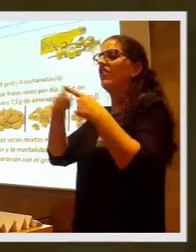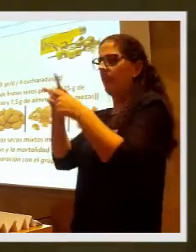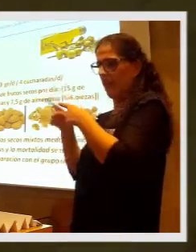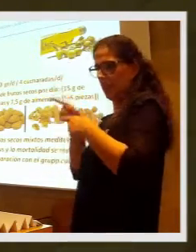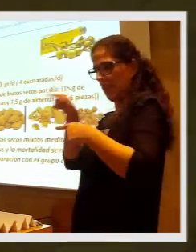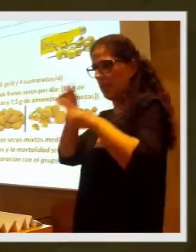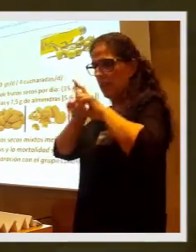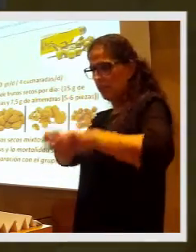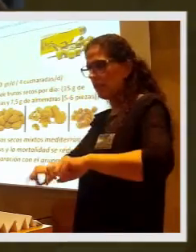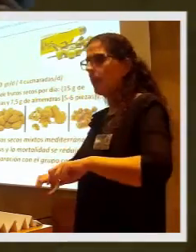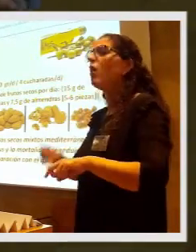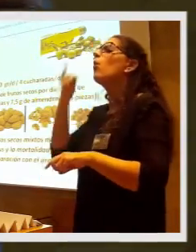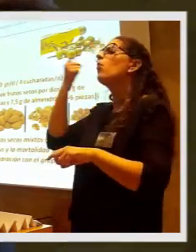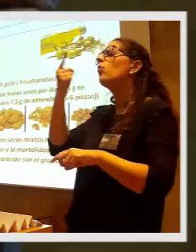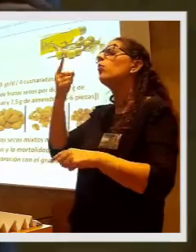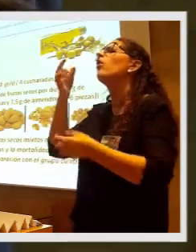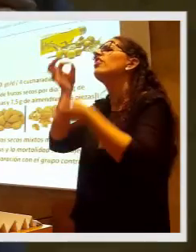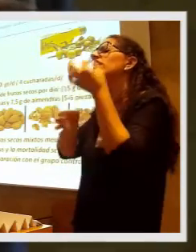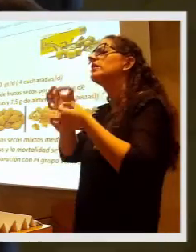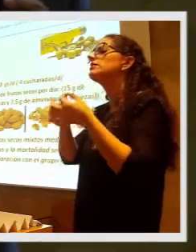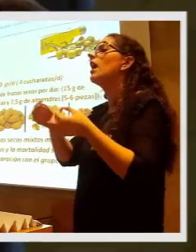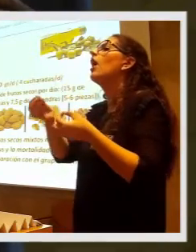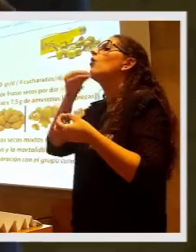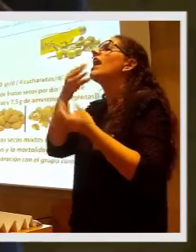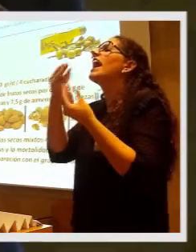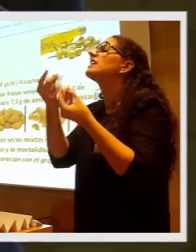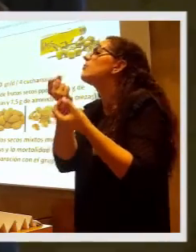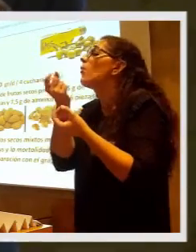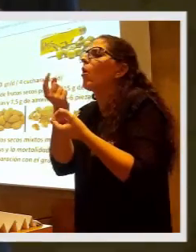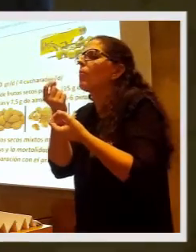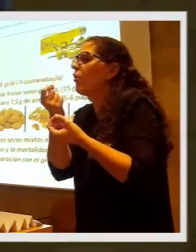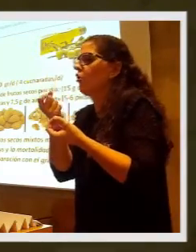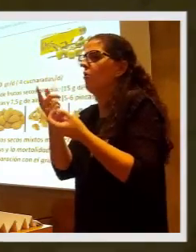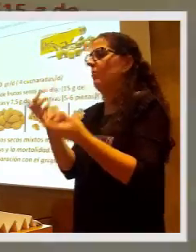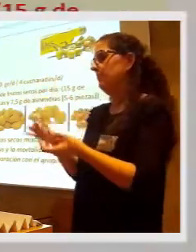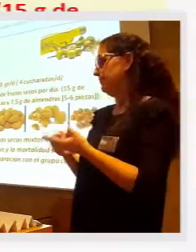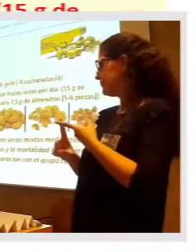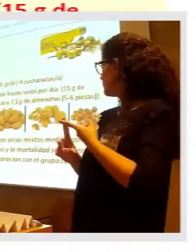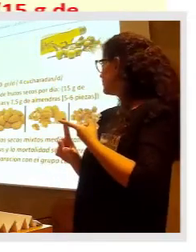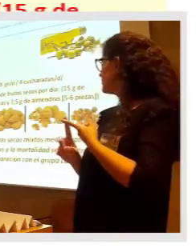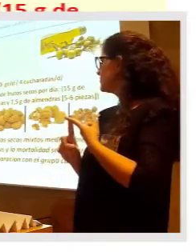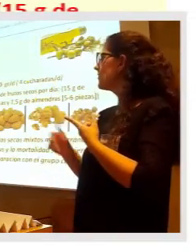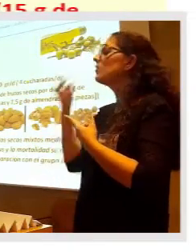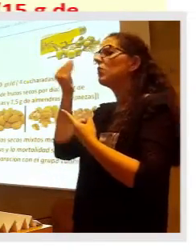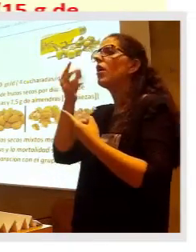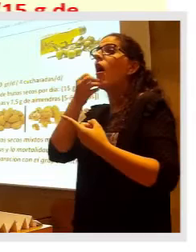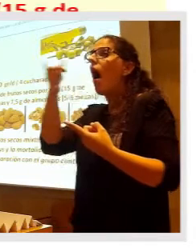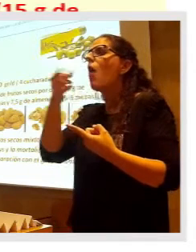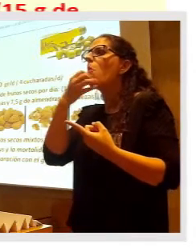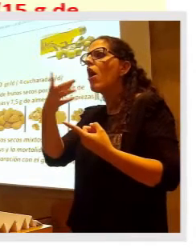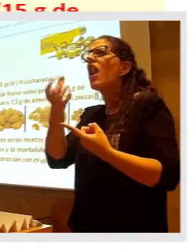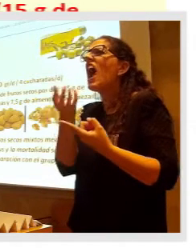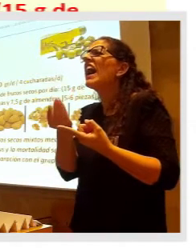dio dieta baja en grasas, o sea, lógico, para intentar perder peso, una dieta que todos imaginamos que debería disminuir la enfermedad